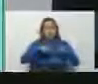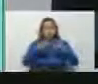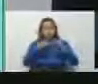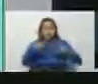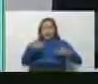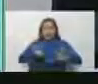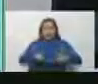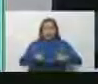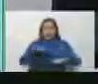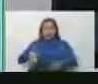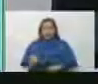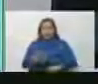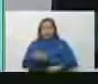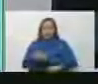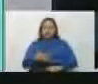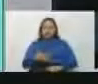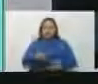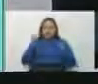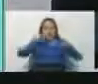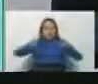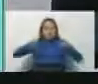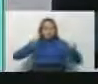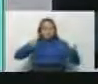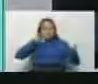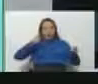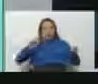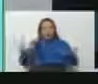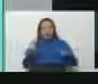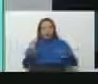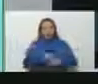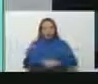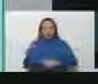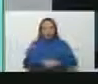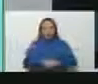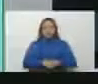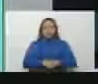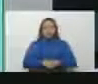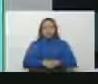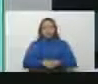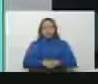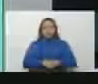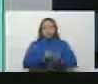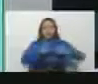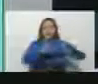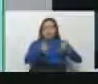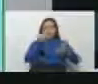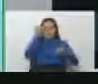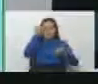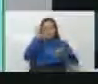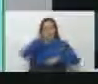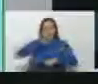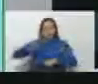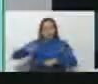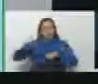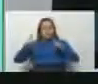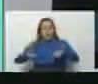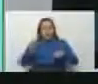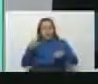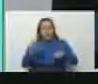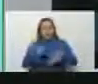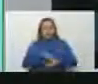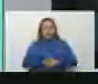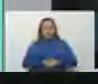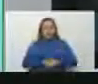esfuerzos para sensibilizar al pueblo venezolano y es concienciar, partiendo de la idea de que el pueblo también tiene en su